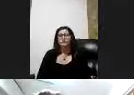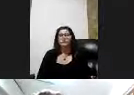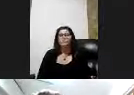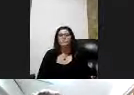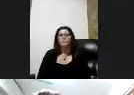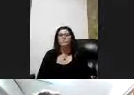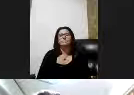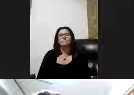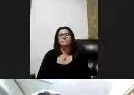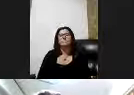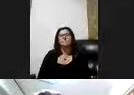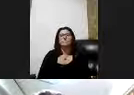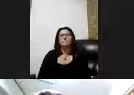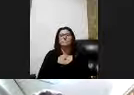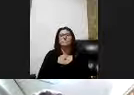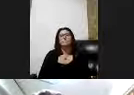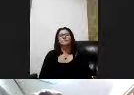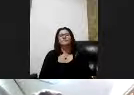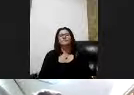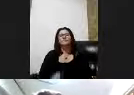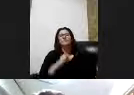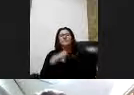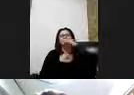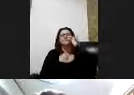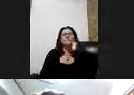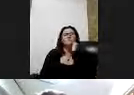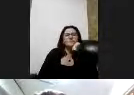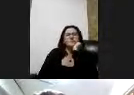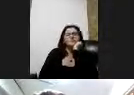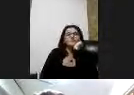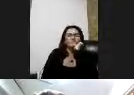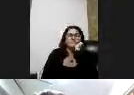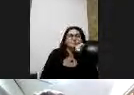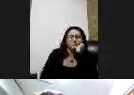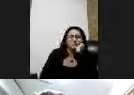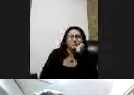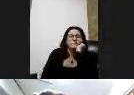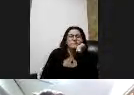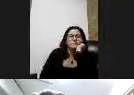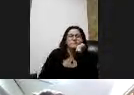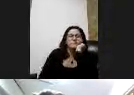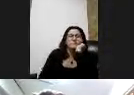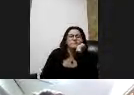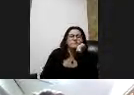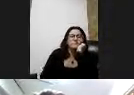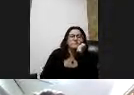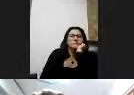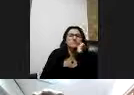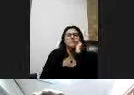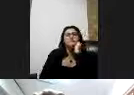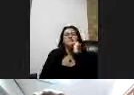porque me arrepentí, como lo que sea, no importa, no use condón, no sé, no conozco a la